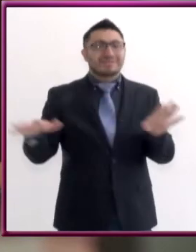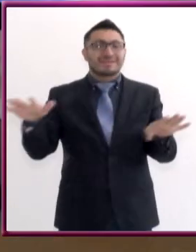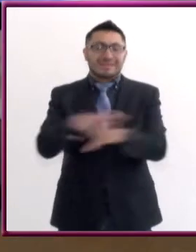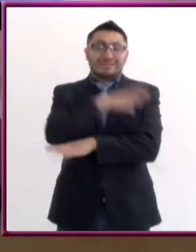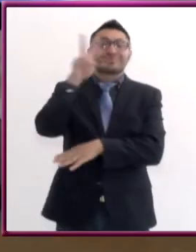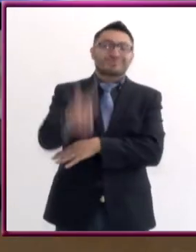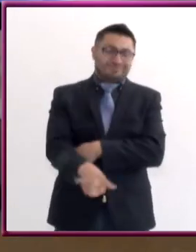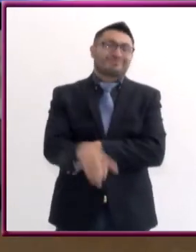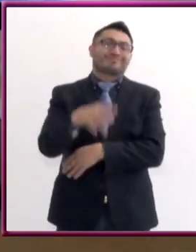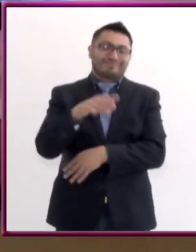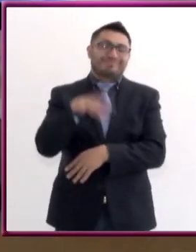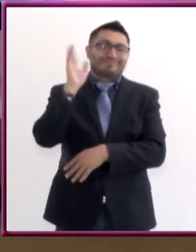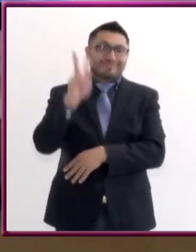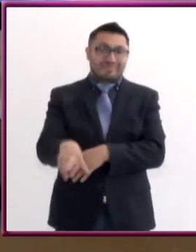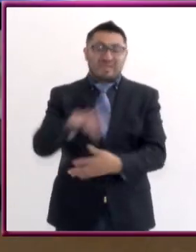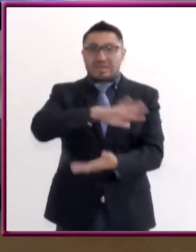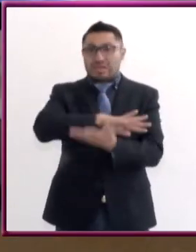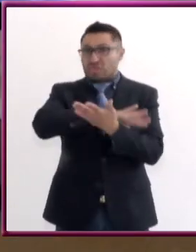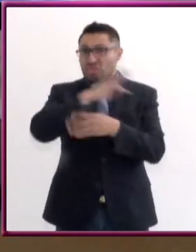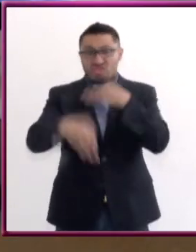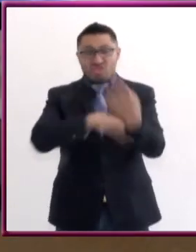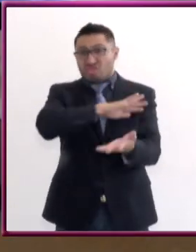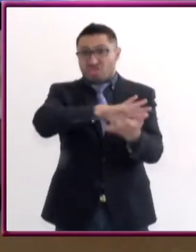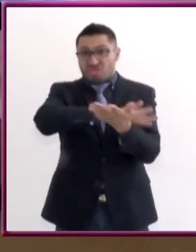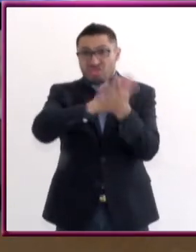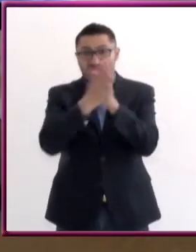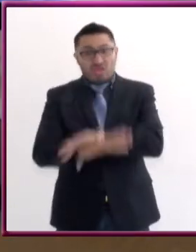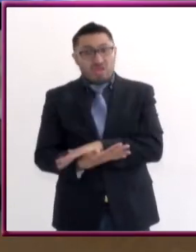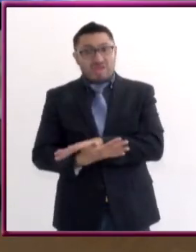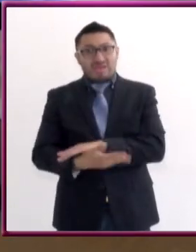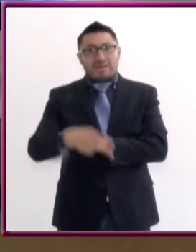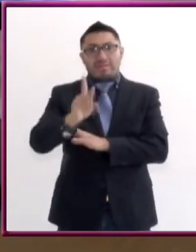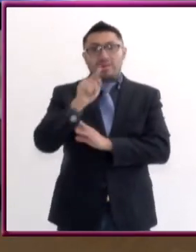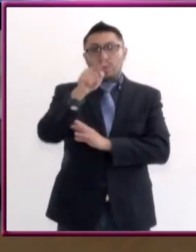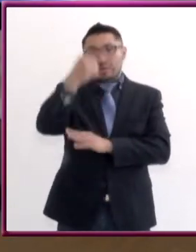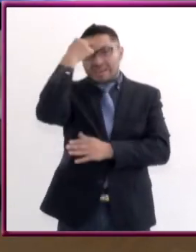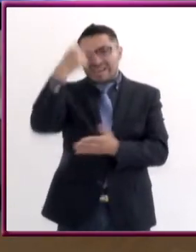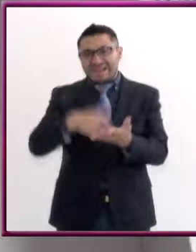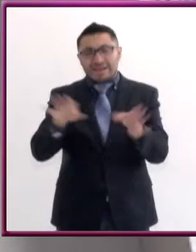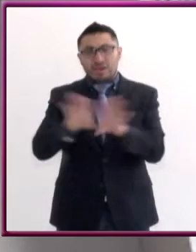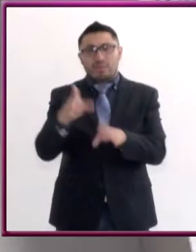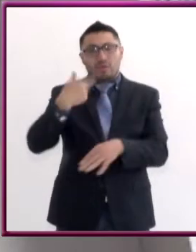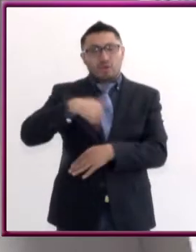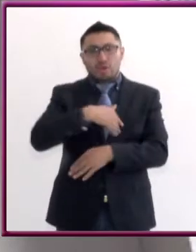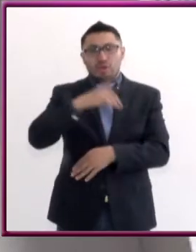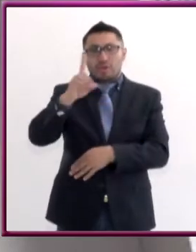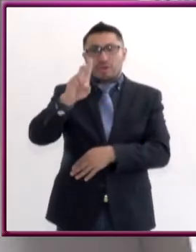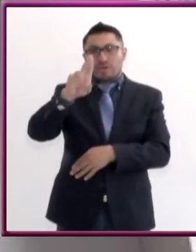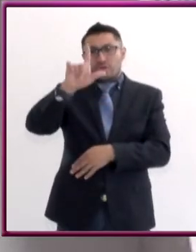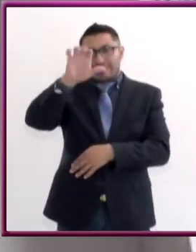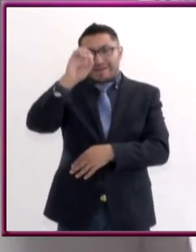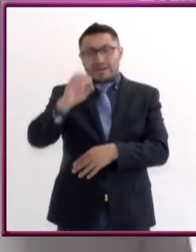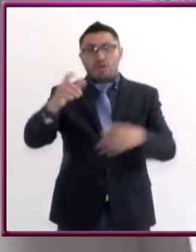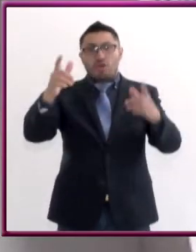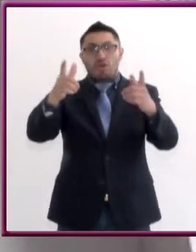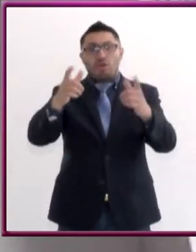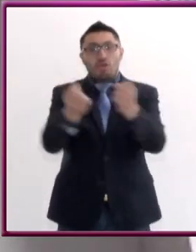completo. ¿Y usted cree que estamos viviendo alguna especie de duelo colectivo? Ciertamente, eso